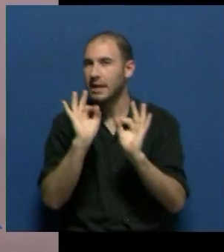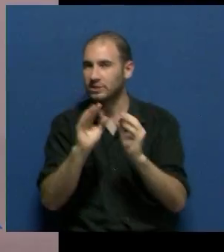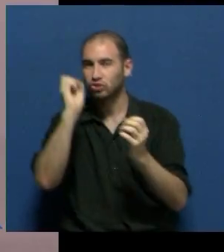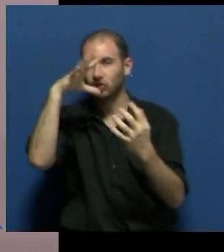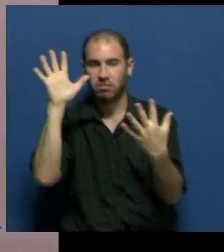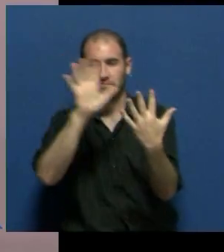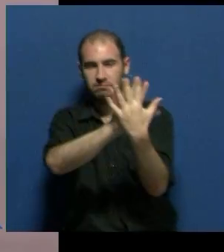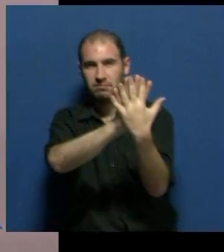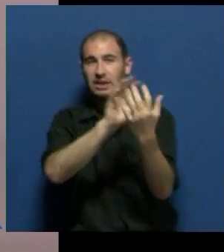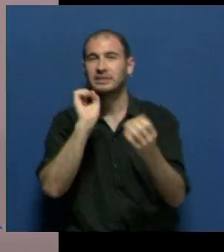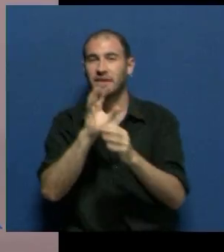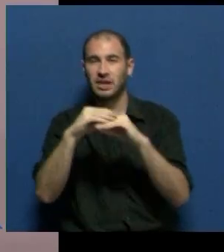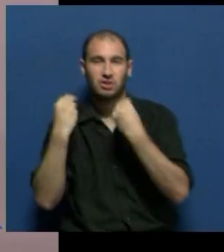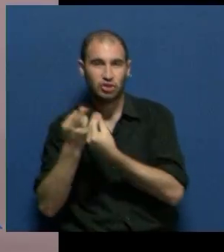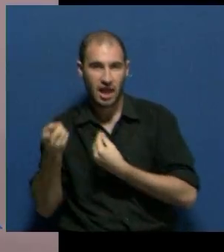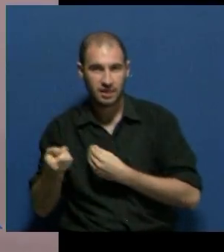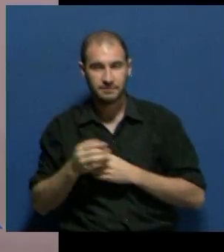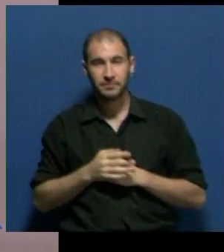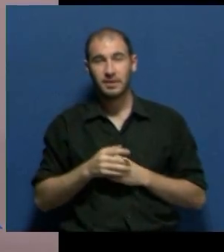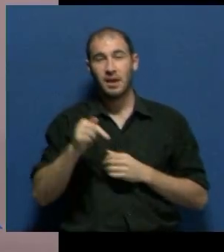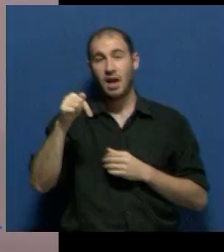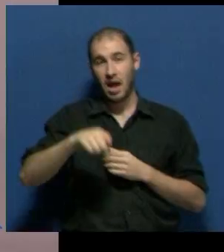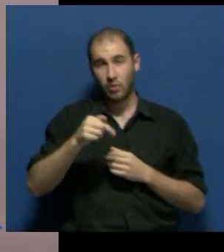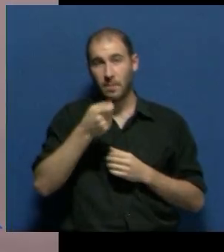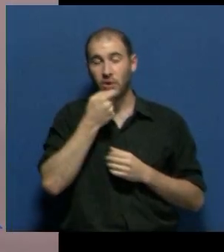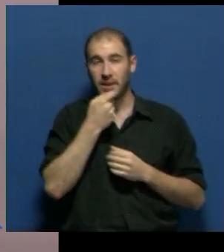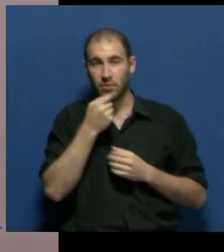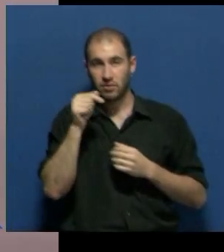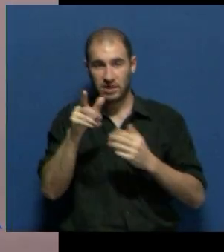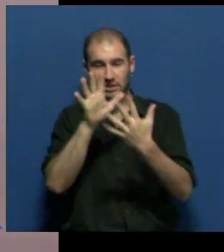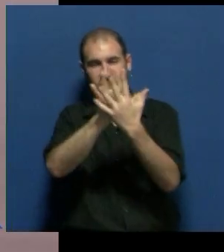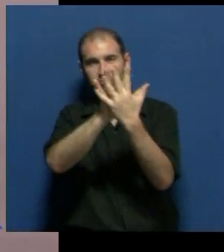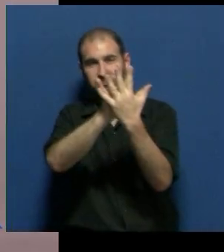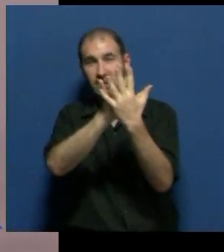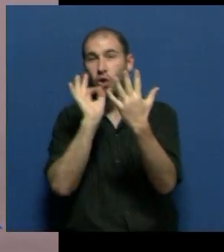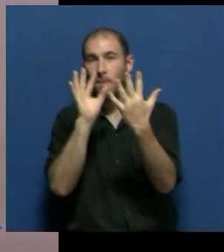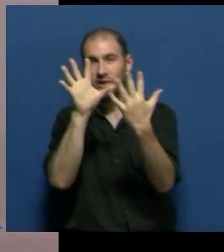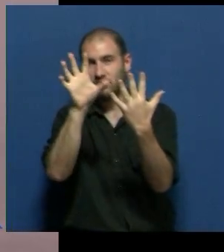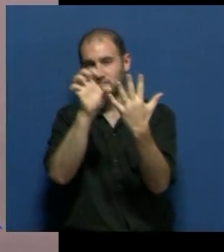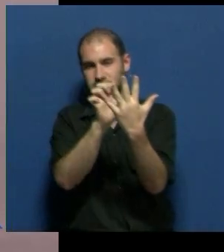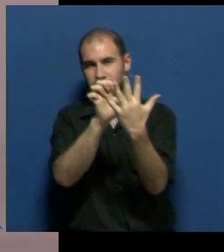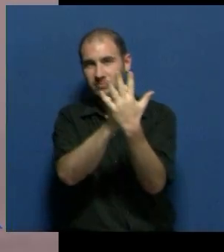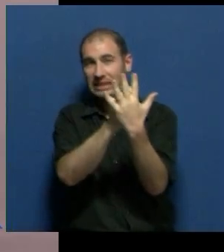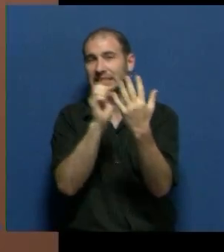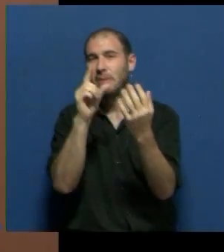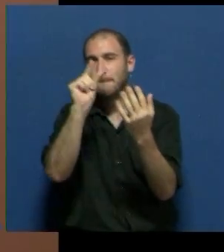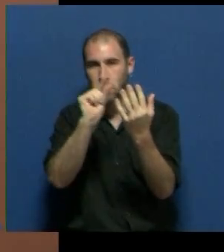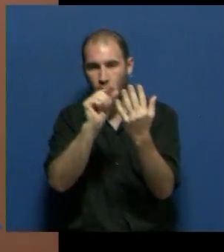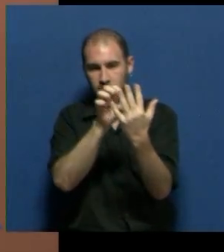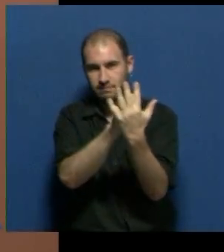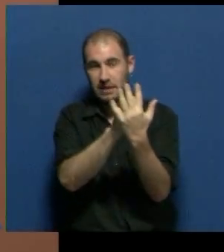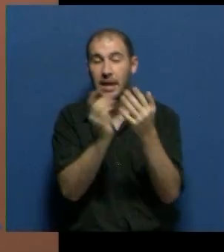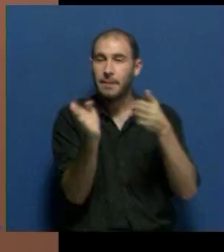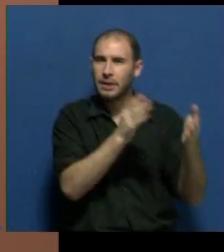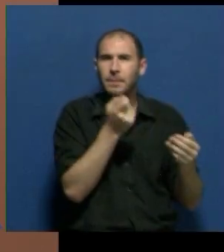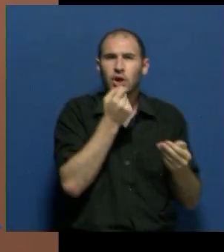al sol. Eso se llama total. Ahora, si ese disco no tapa por completo, se lo llama parcial. Bien.